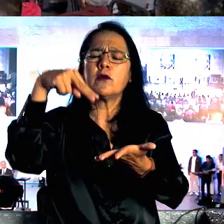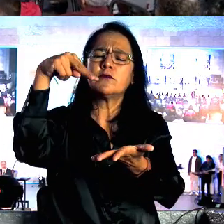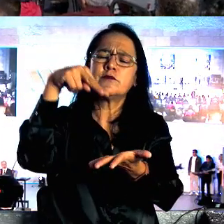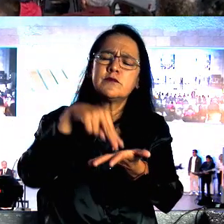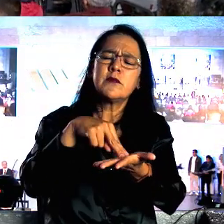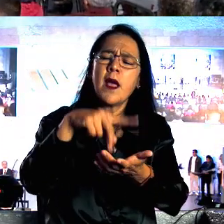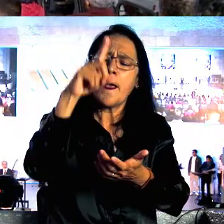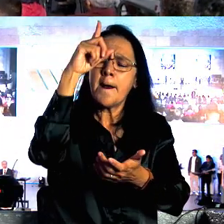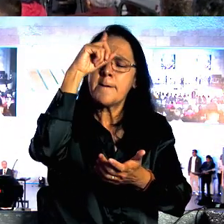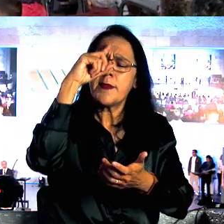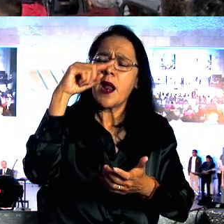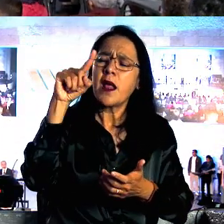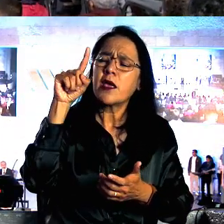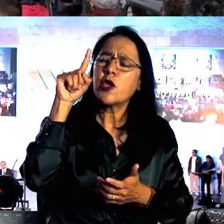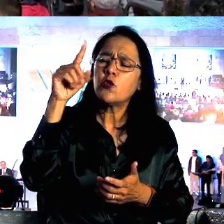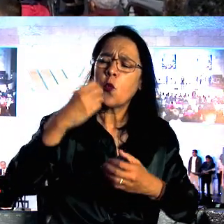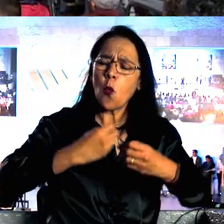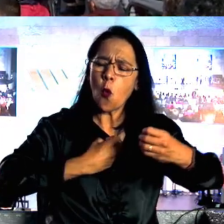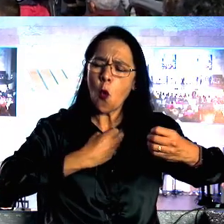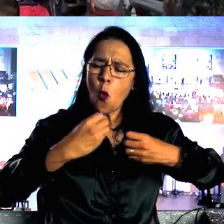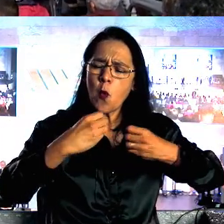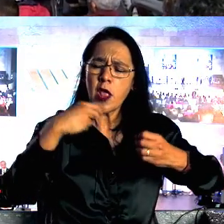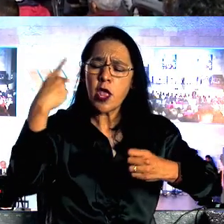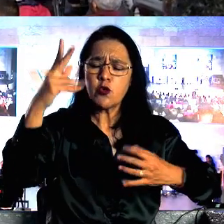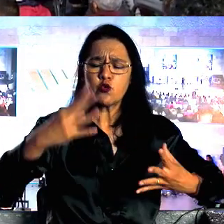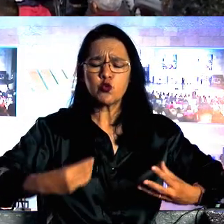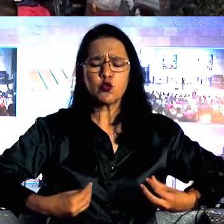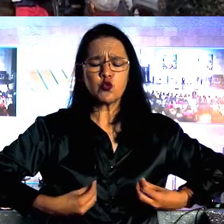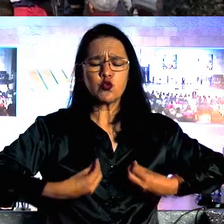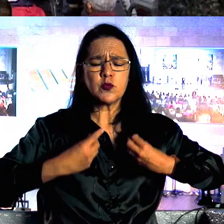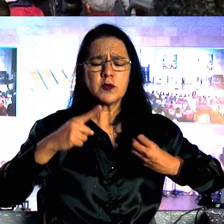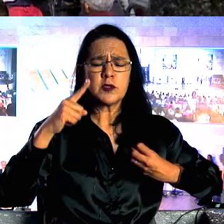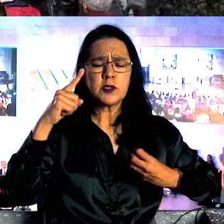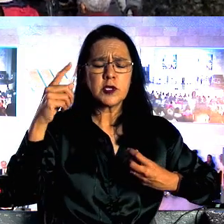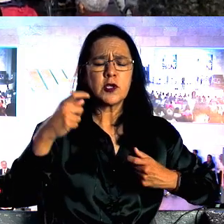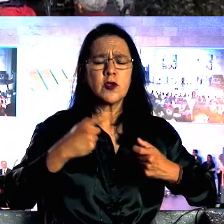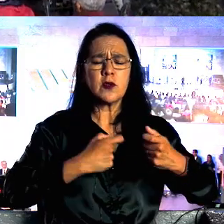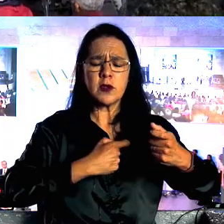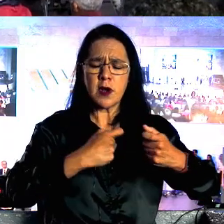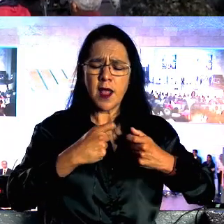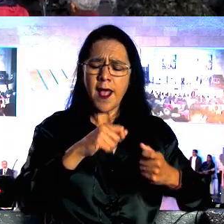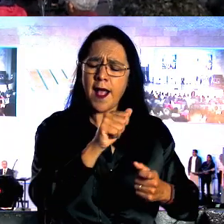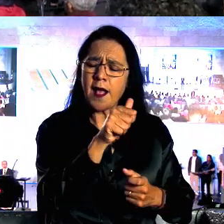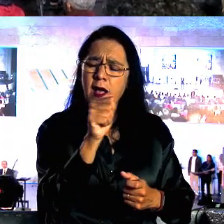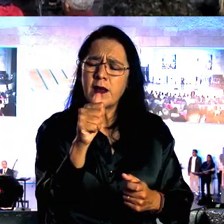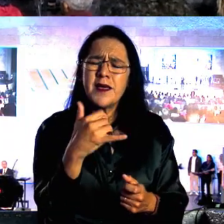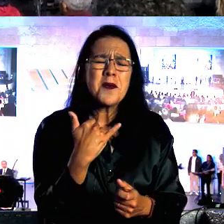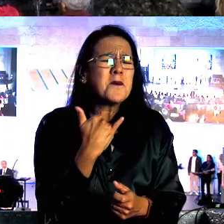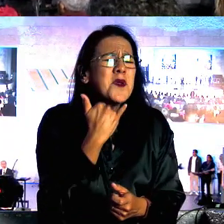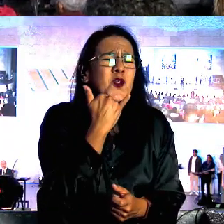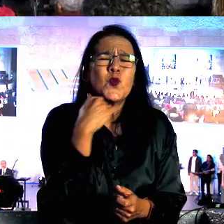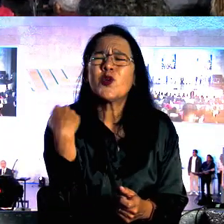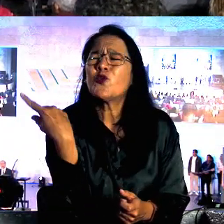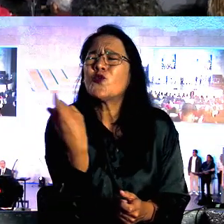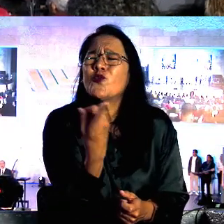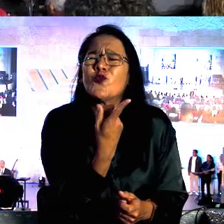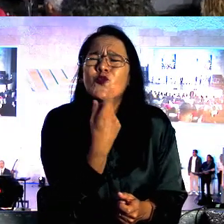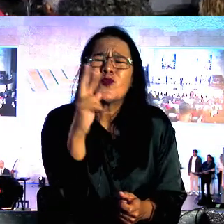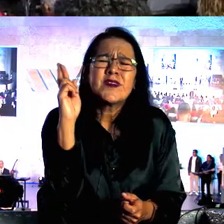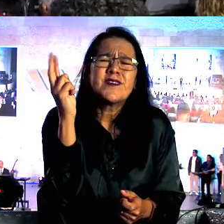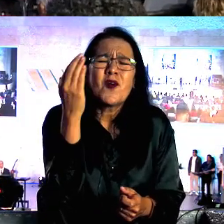para que tú obres en sus vidas y tú intervengas de una manera especial perdónanos porque conociendo tu palabra